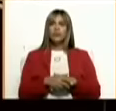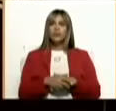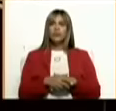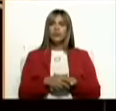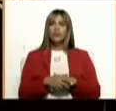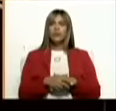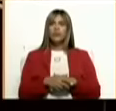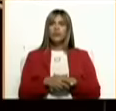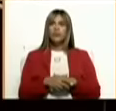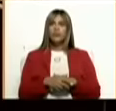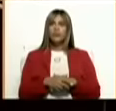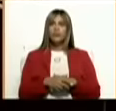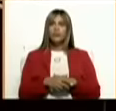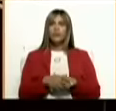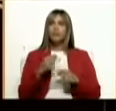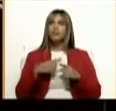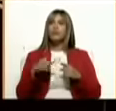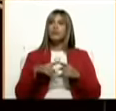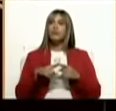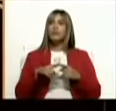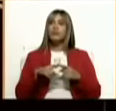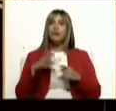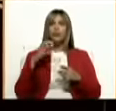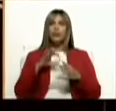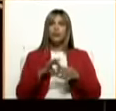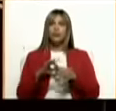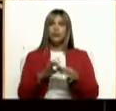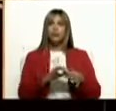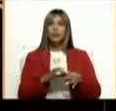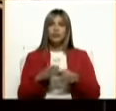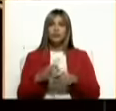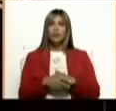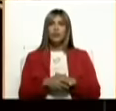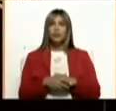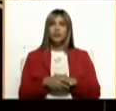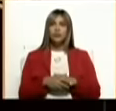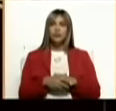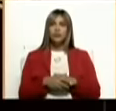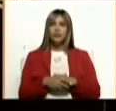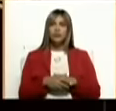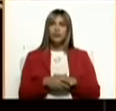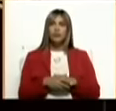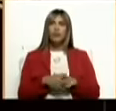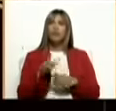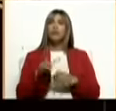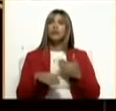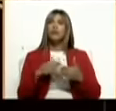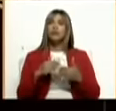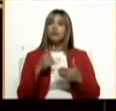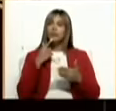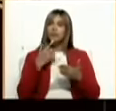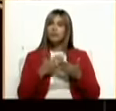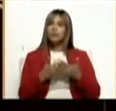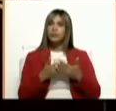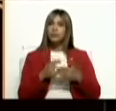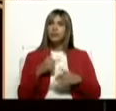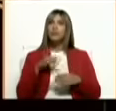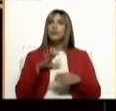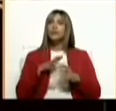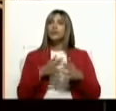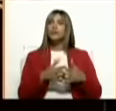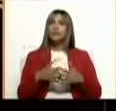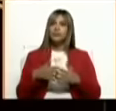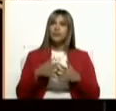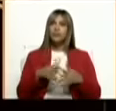la otrora colonia británica de Guyana, que luego recibió por parte del Imperio su